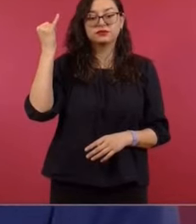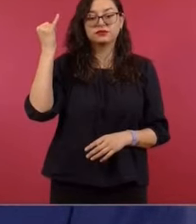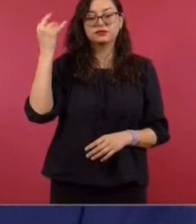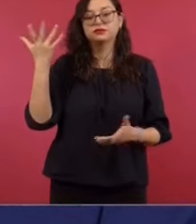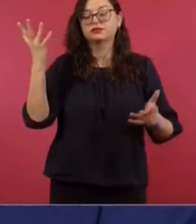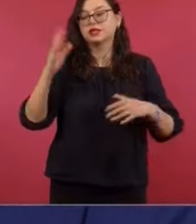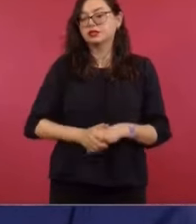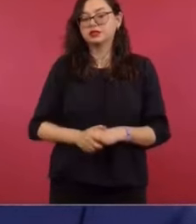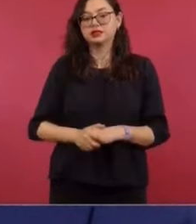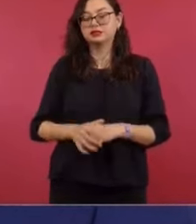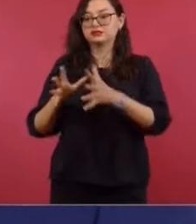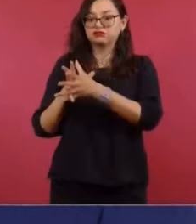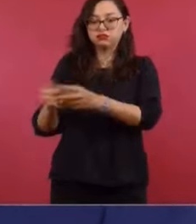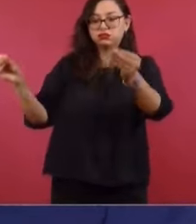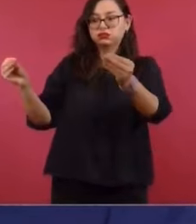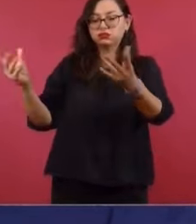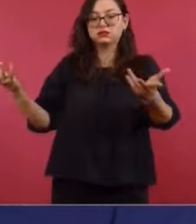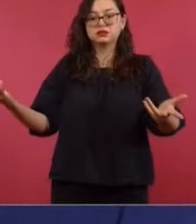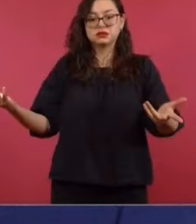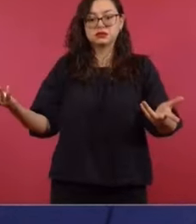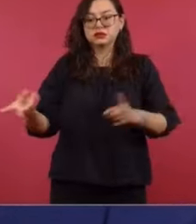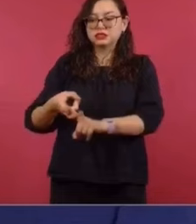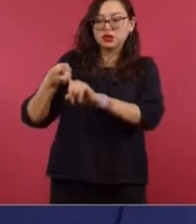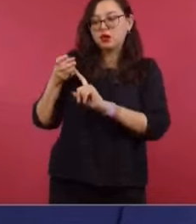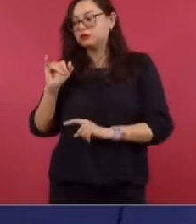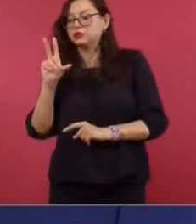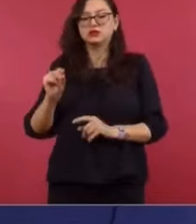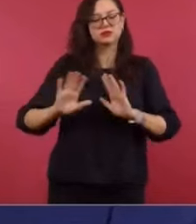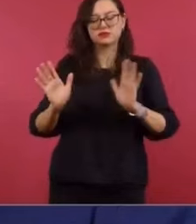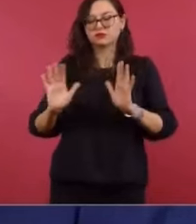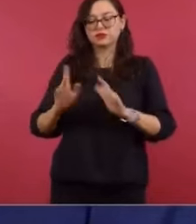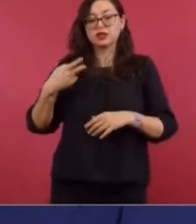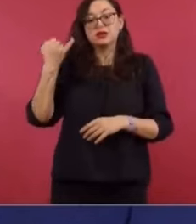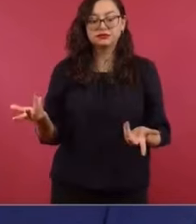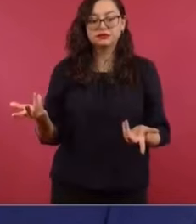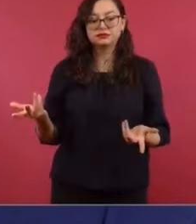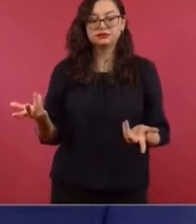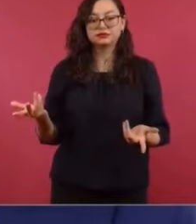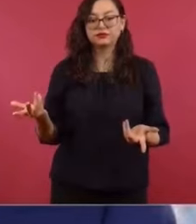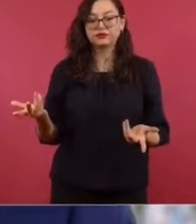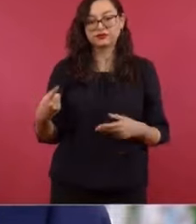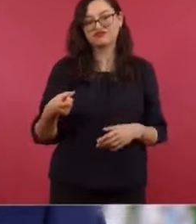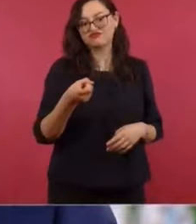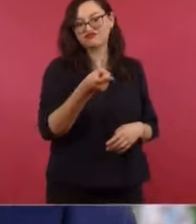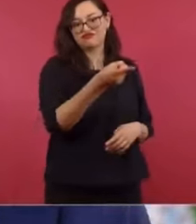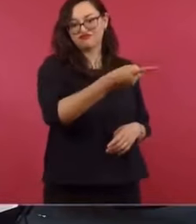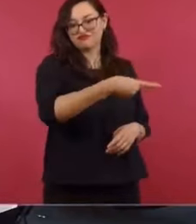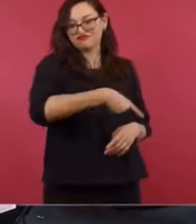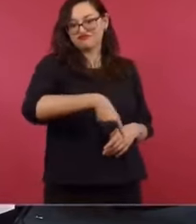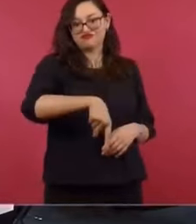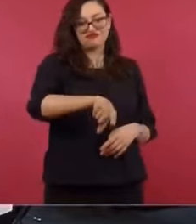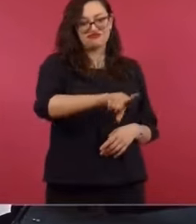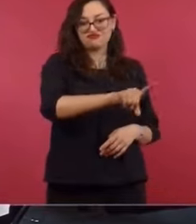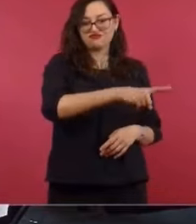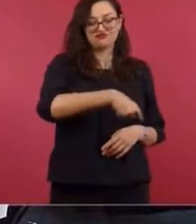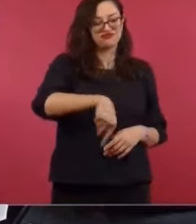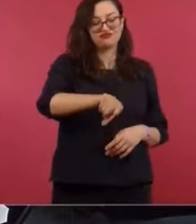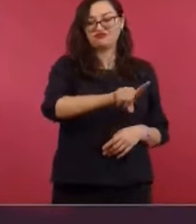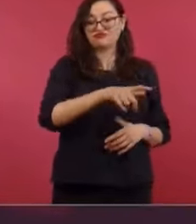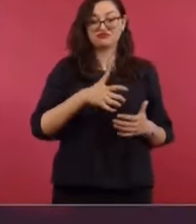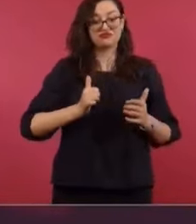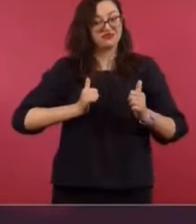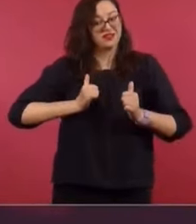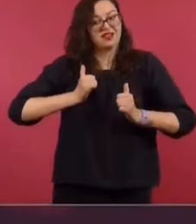no aparece, independientemente de que si fue o no fue secuestro, que no apareciera, ¿cómo están? Les va a dar coraje, pero lo tengo que